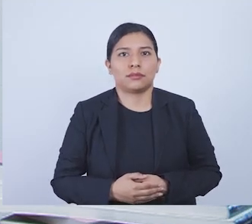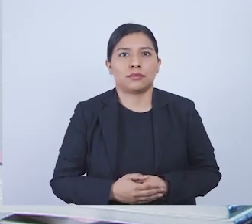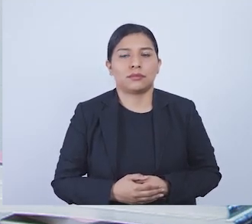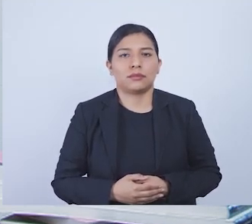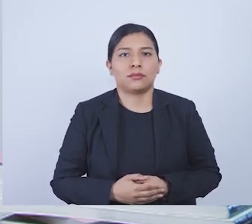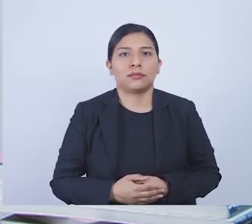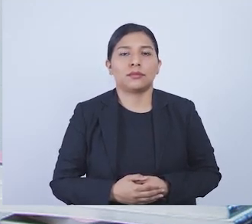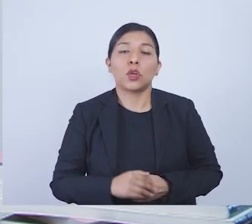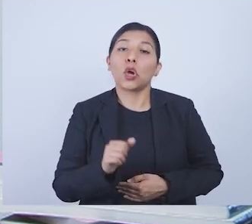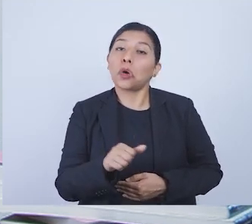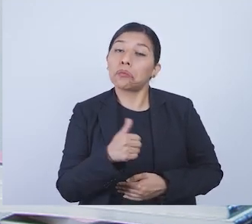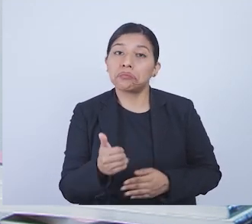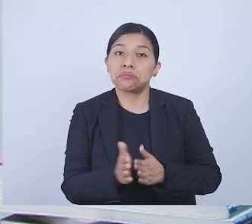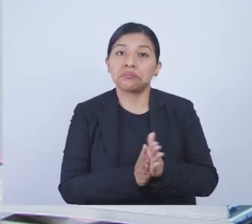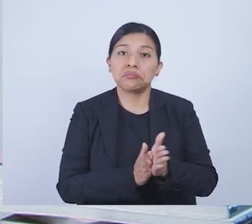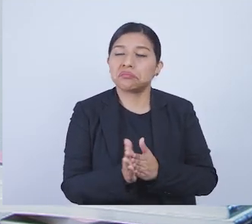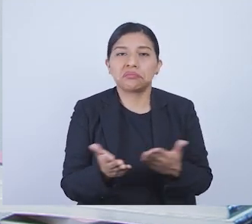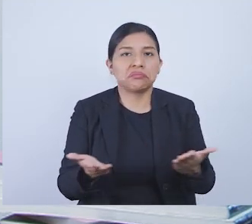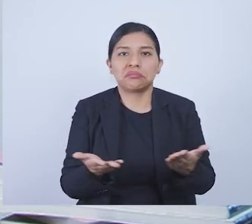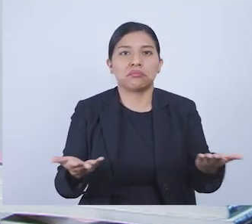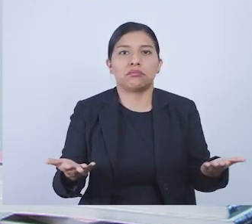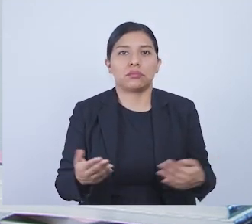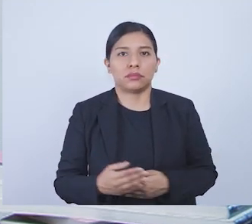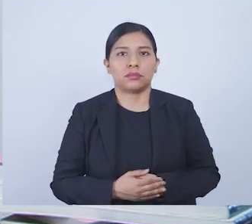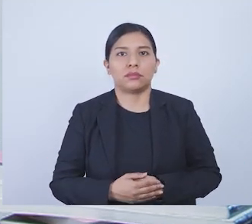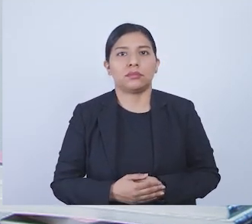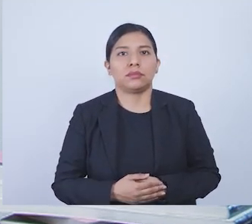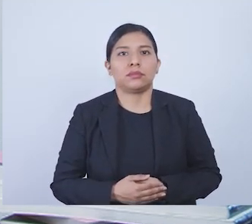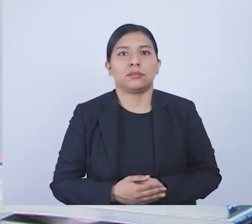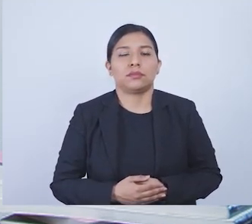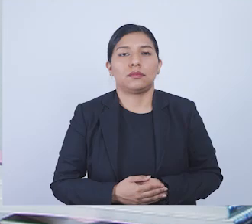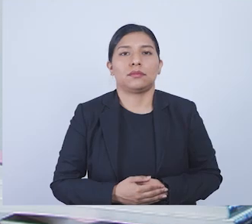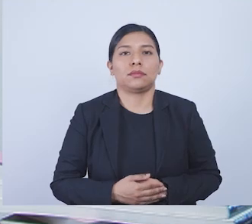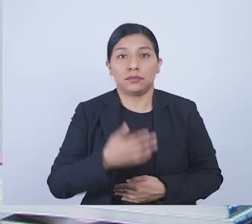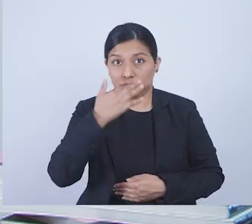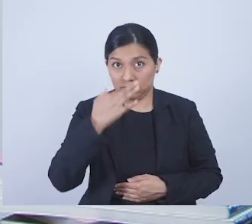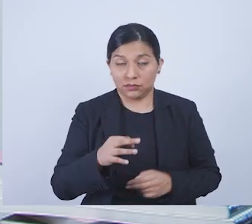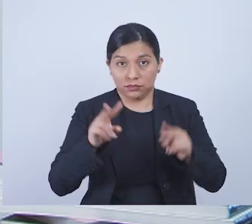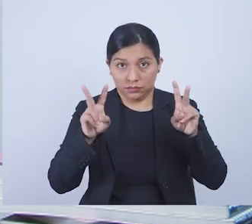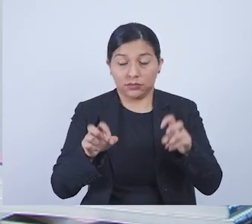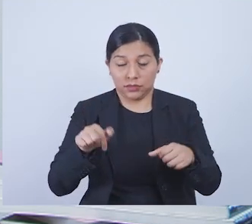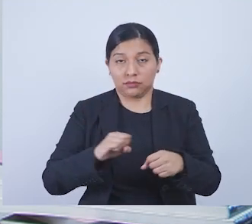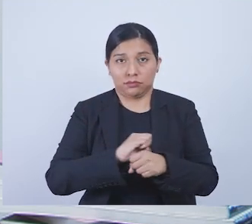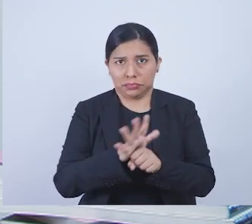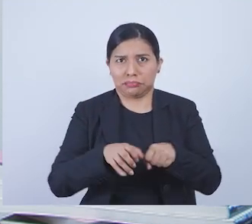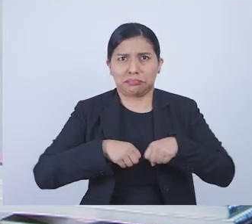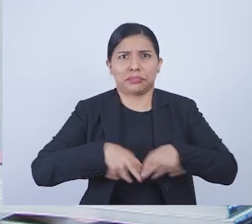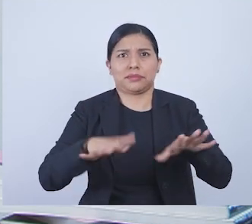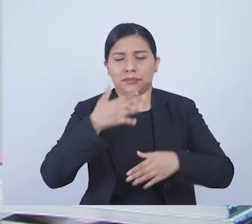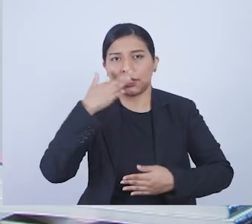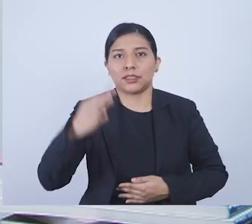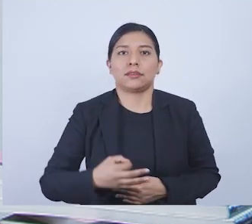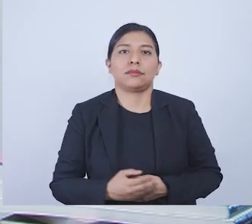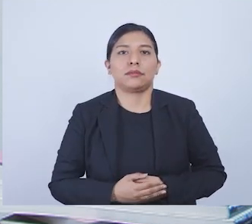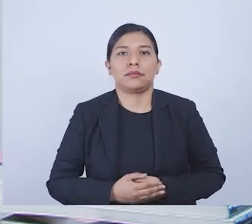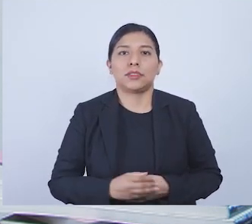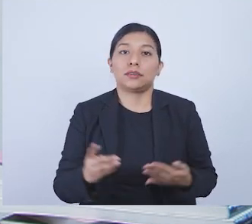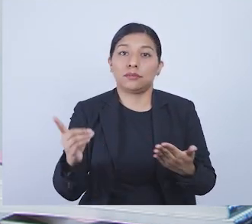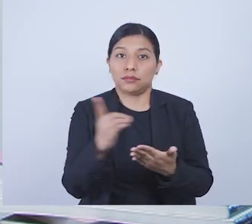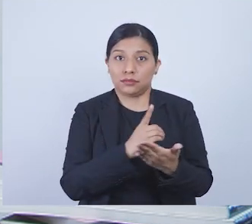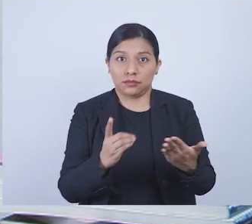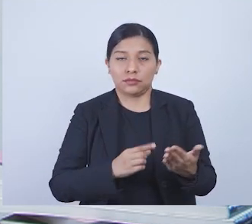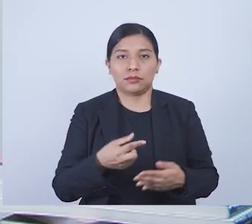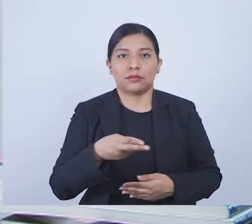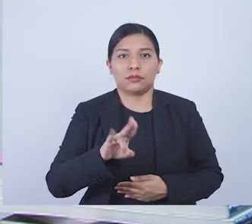Lo otro interesante y que ha surgido justamente con el tema de la pandemia ha sido el diseño de